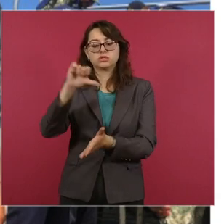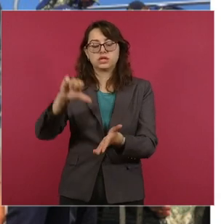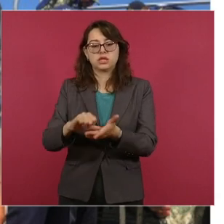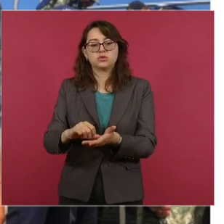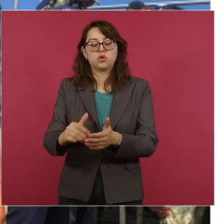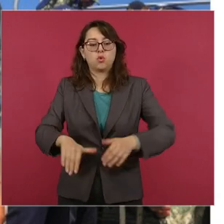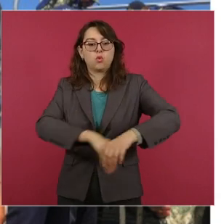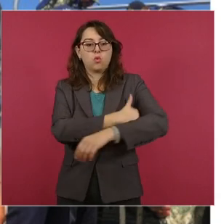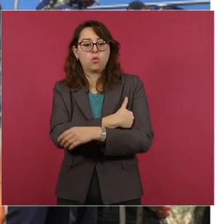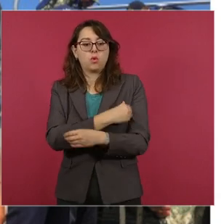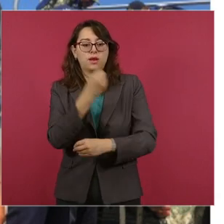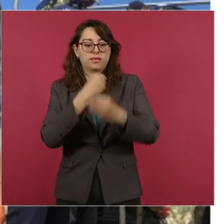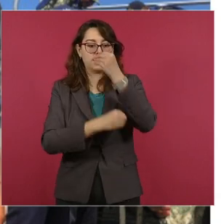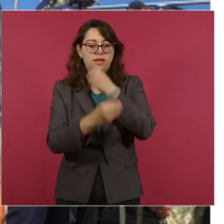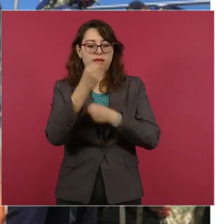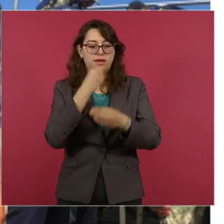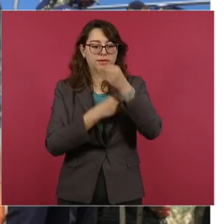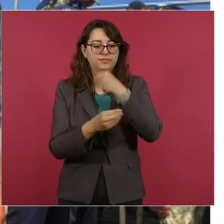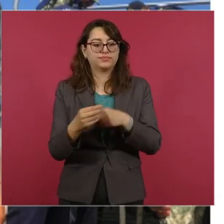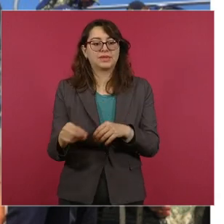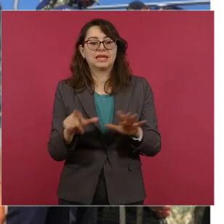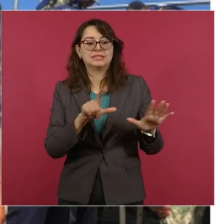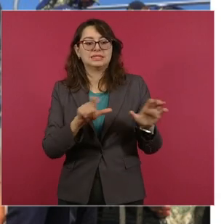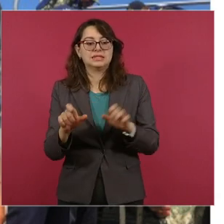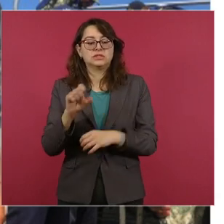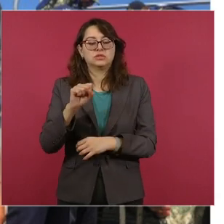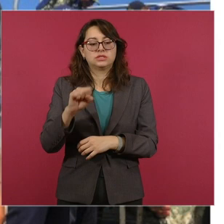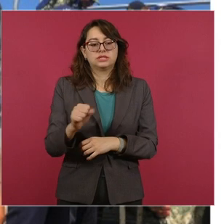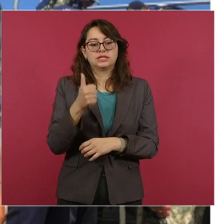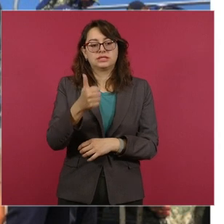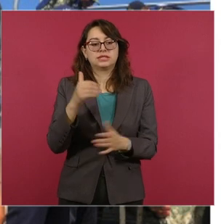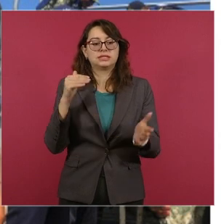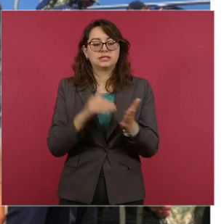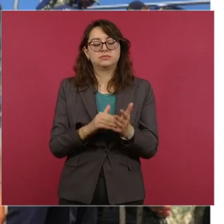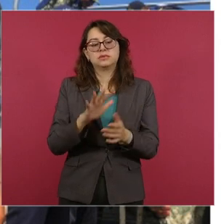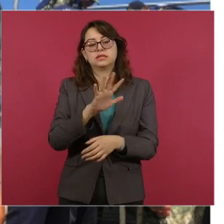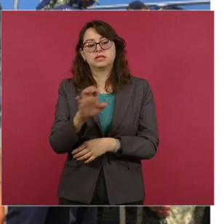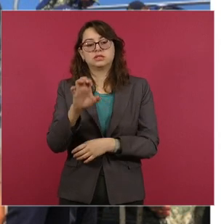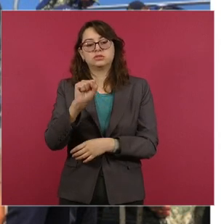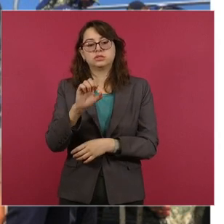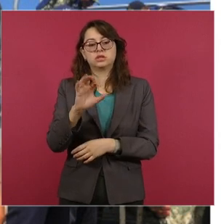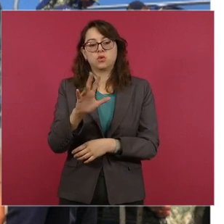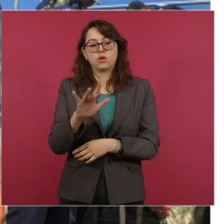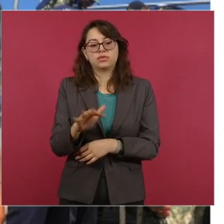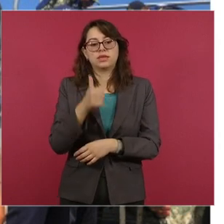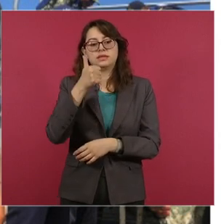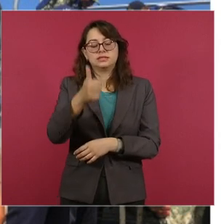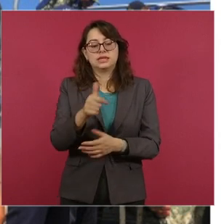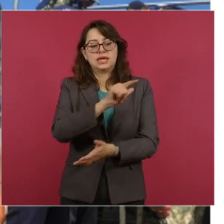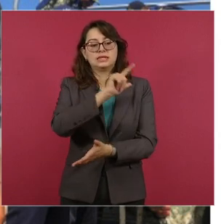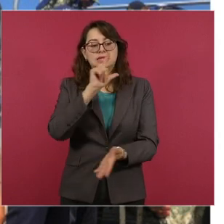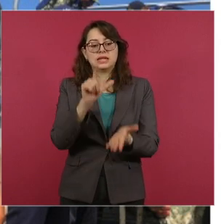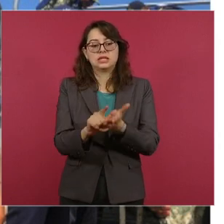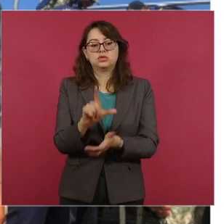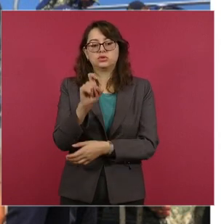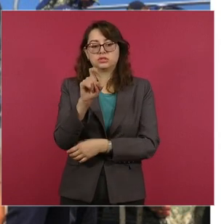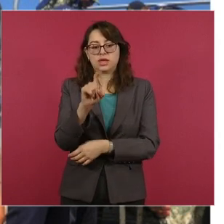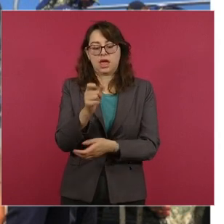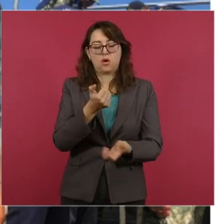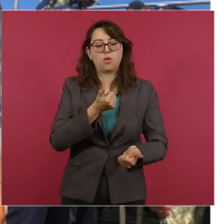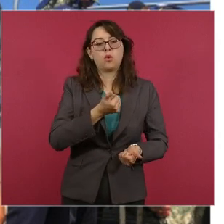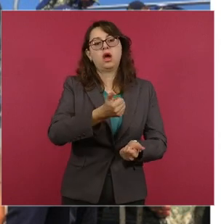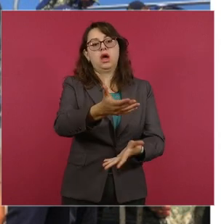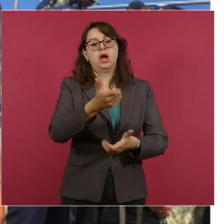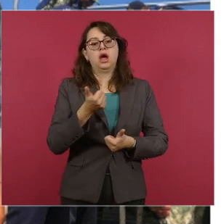766.566 litros de agua a través de 6 plantas potabilizadoras